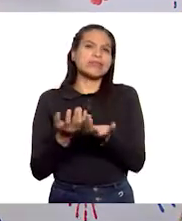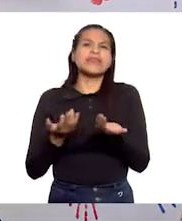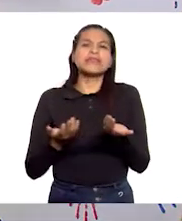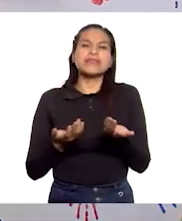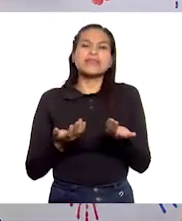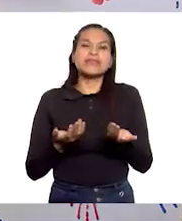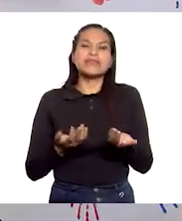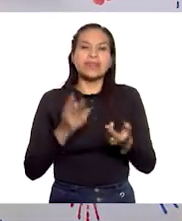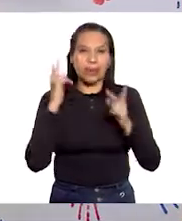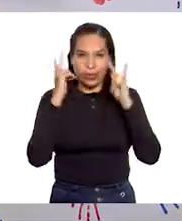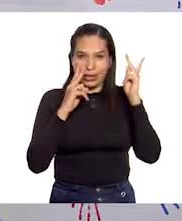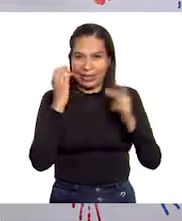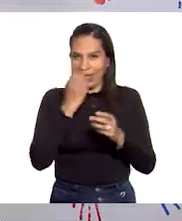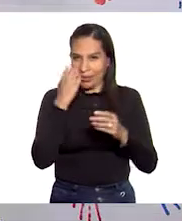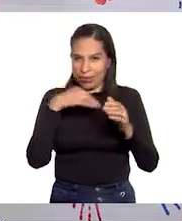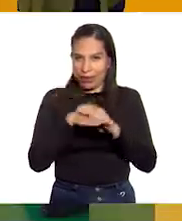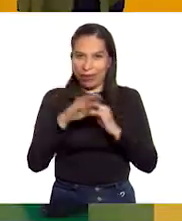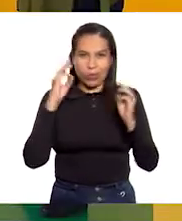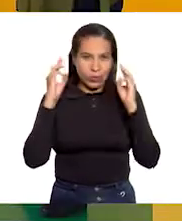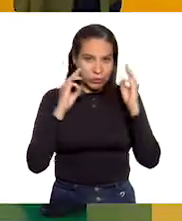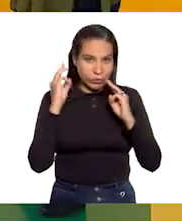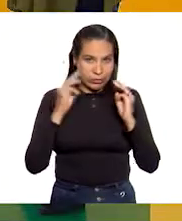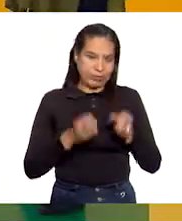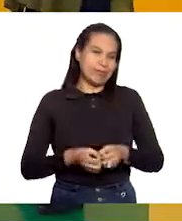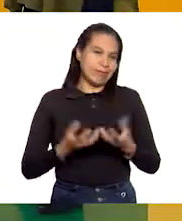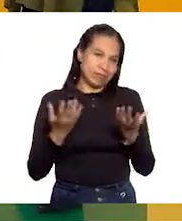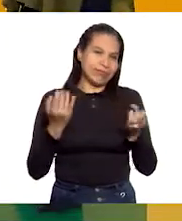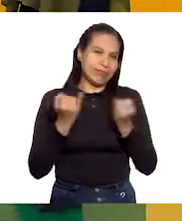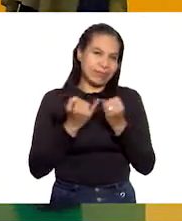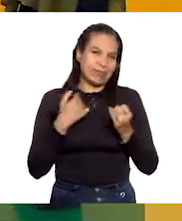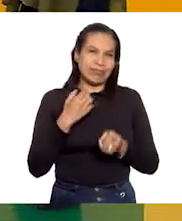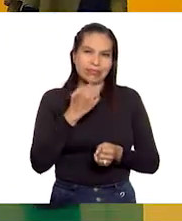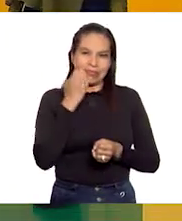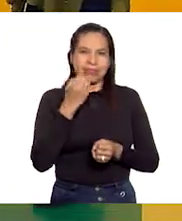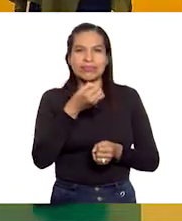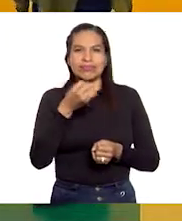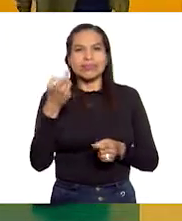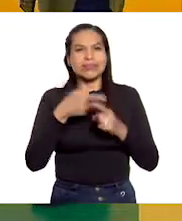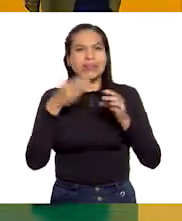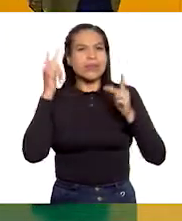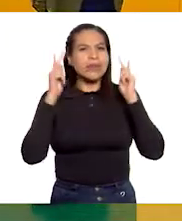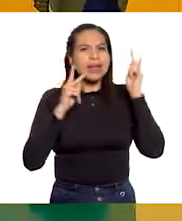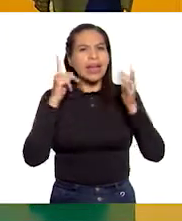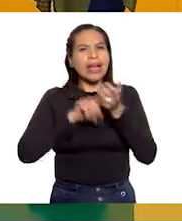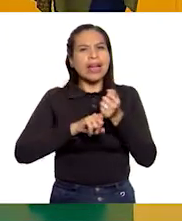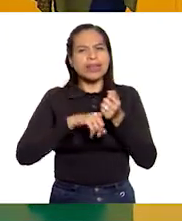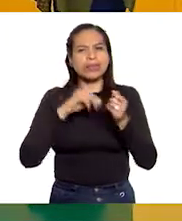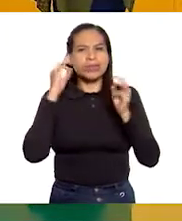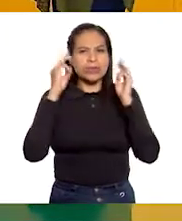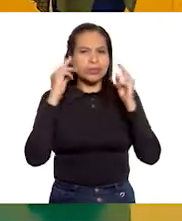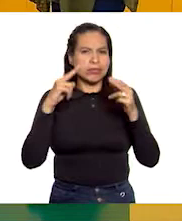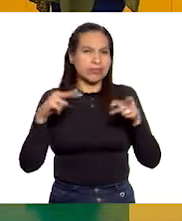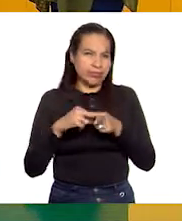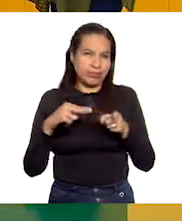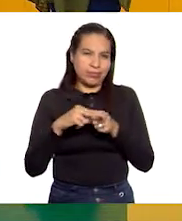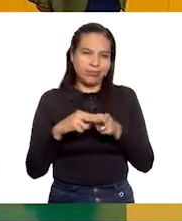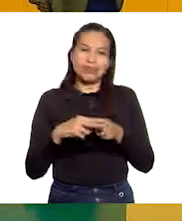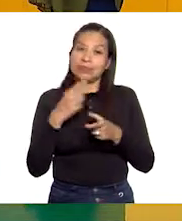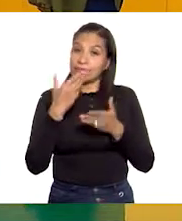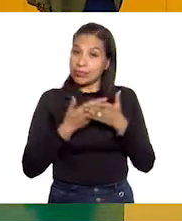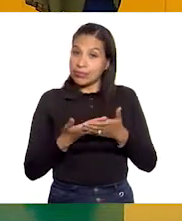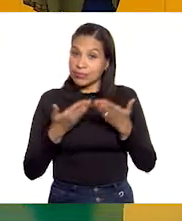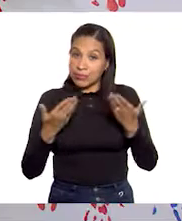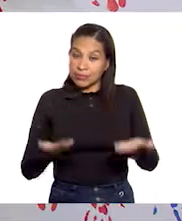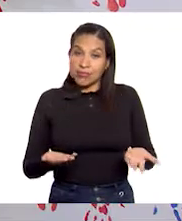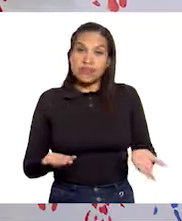una visita escolar a los museos. Ah, claro, también mi escuela organizaba visitas a los museos y parques. Exactamente, y